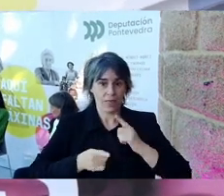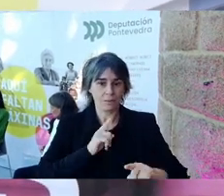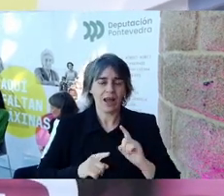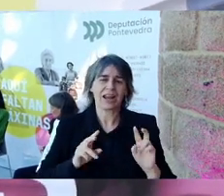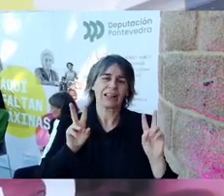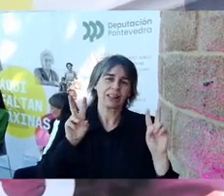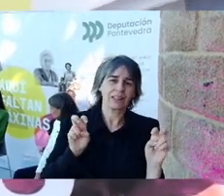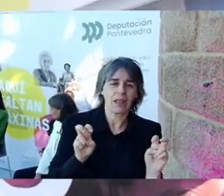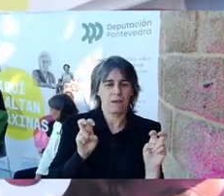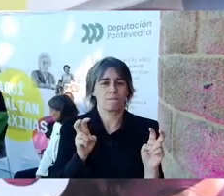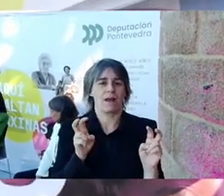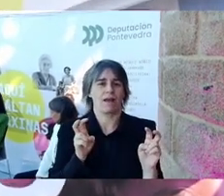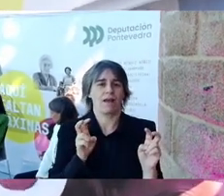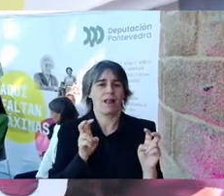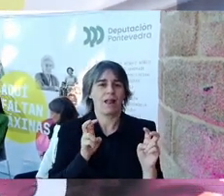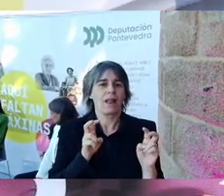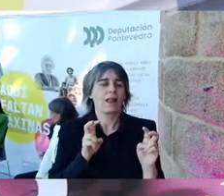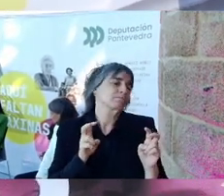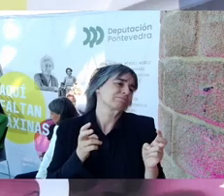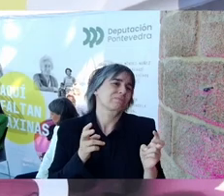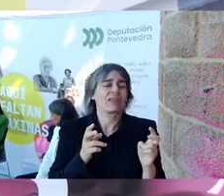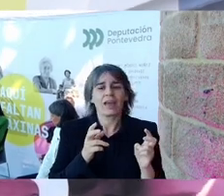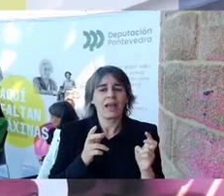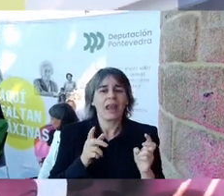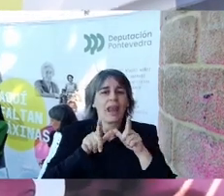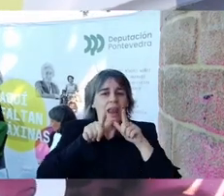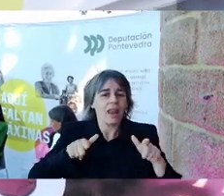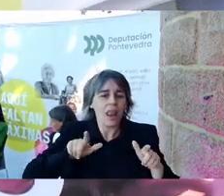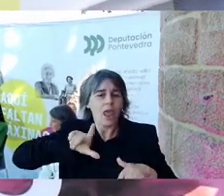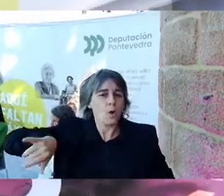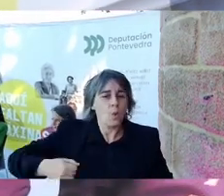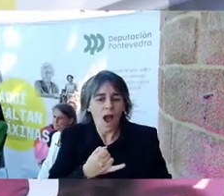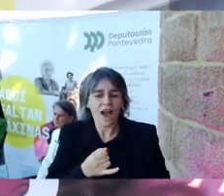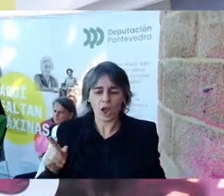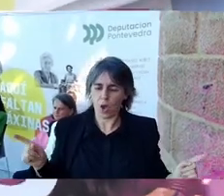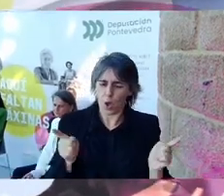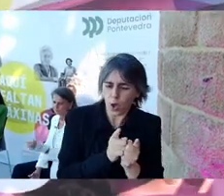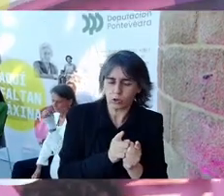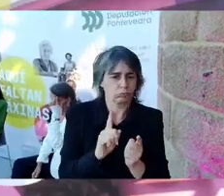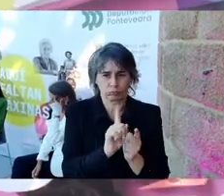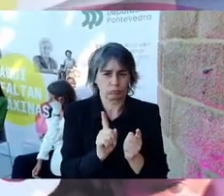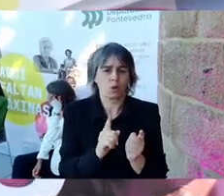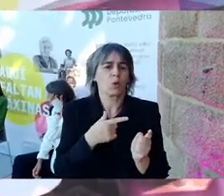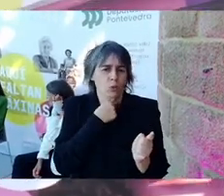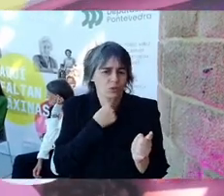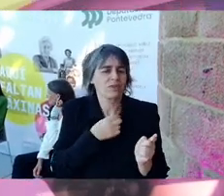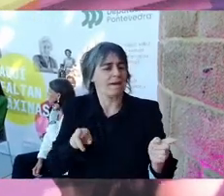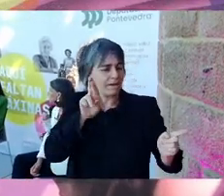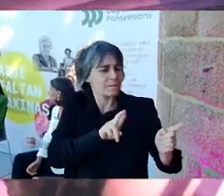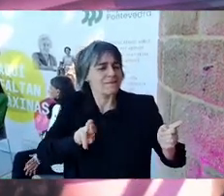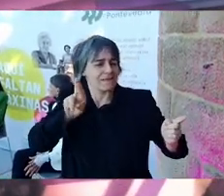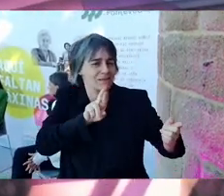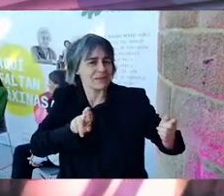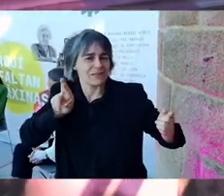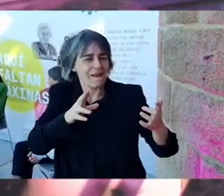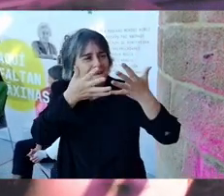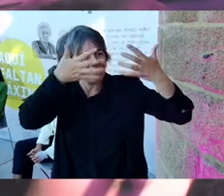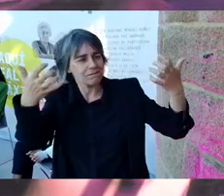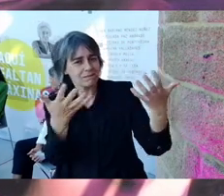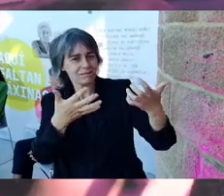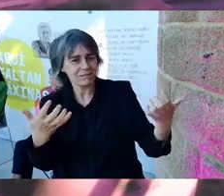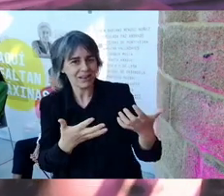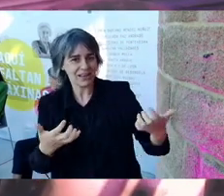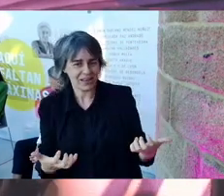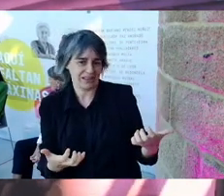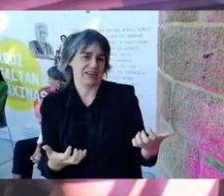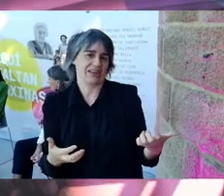nada favorables a lo de la economía del lenguaje. De hecho, eran repetitivos, les gustaba que las cosas quedasen claras y lo repetían